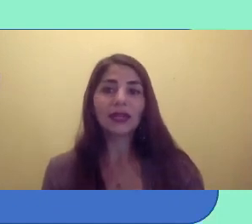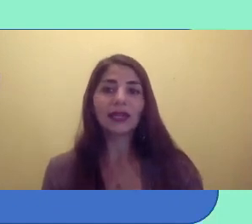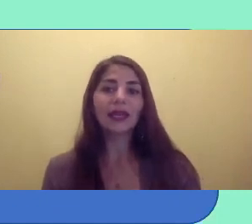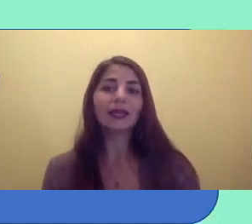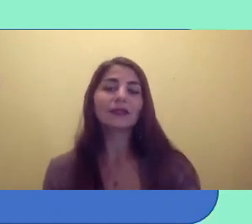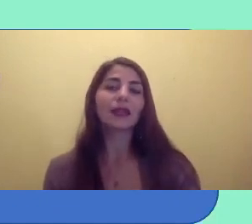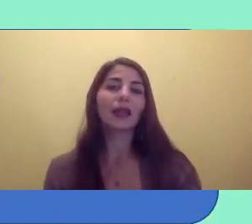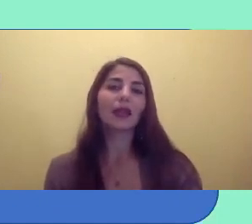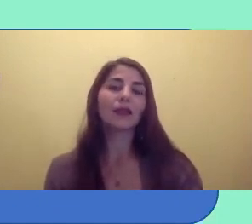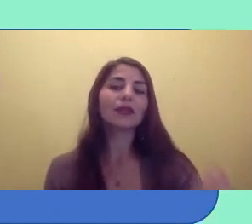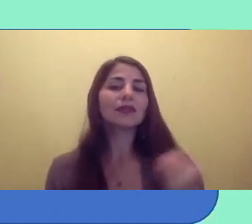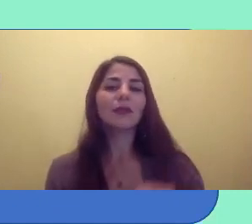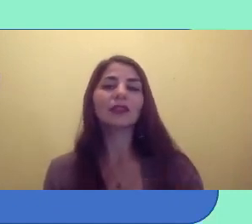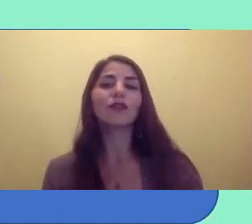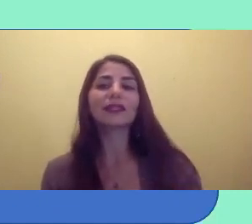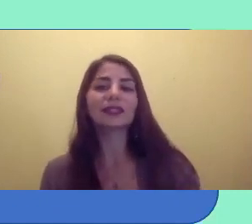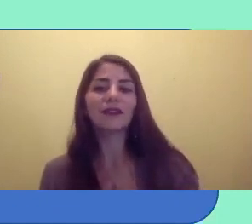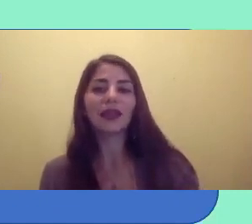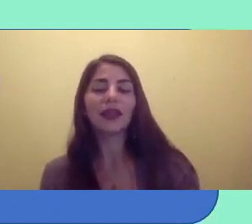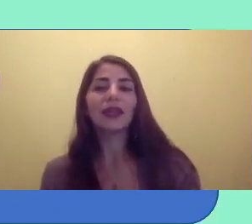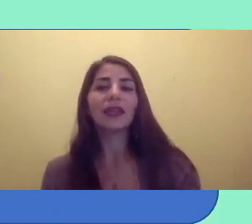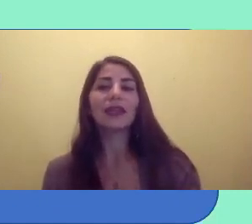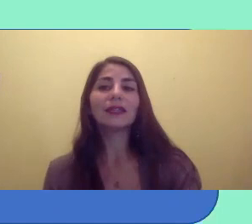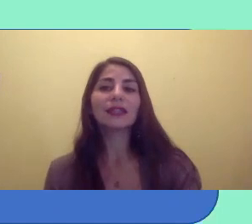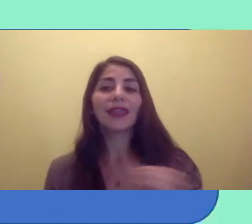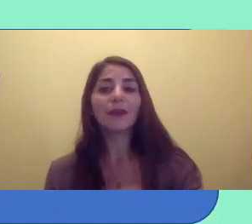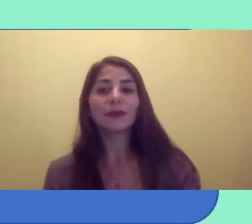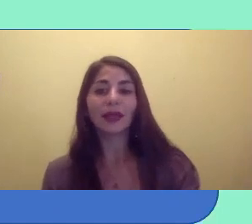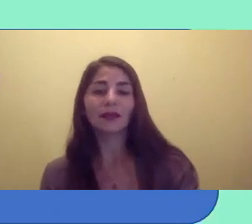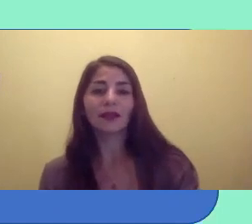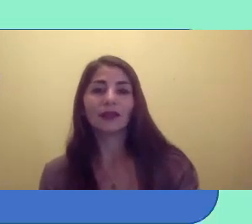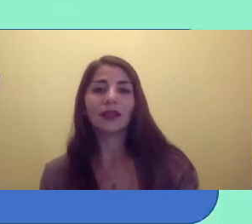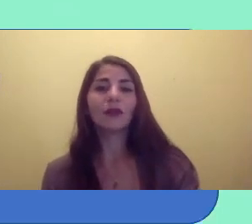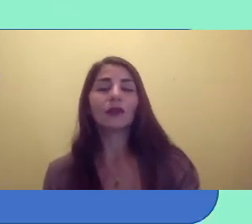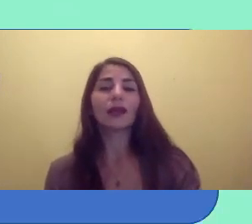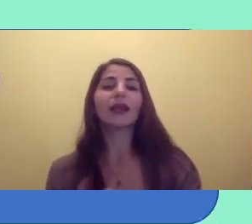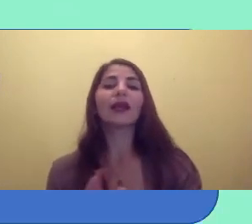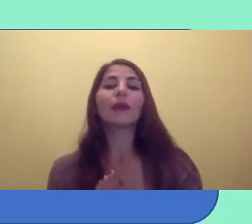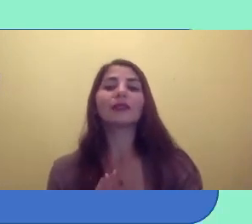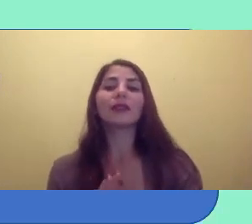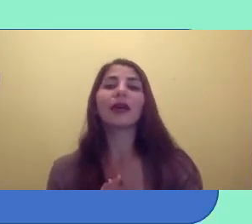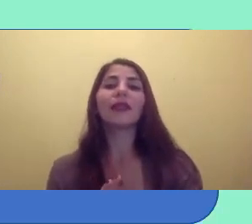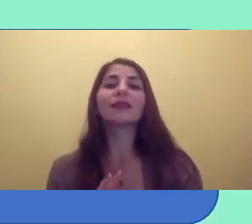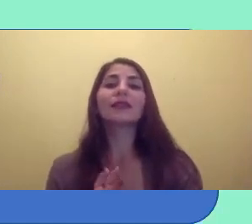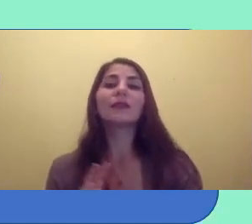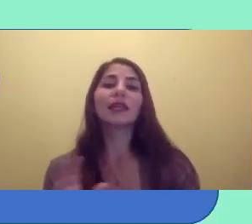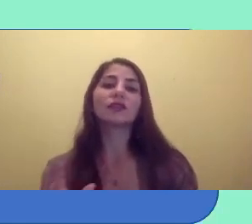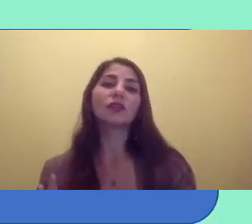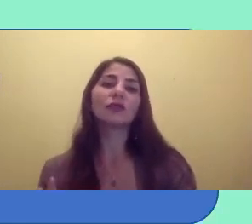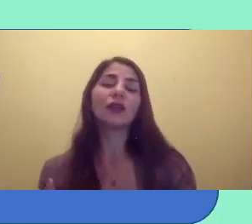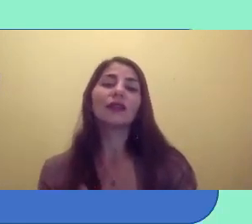ellos, ya que es inmensamente flexible y se adapta y tiene una gran capacidad